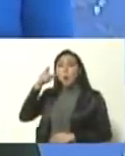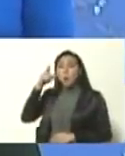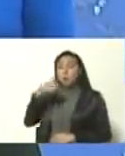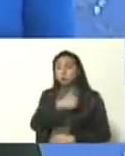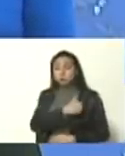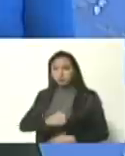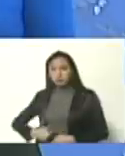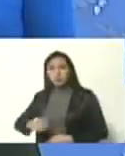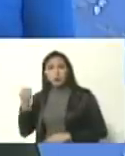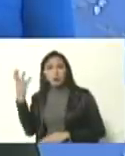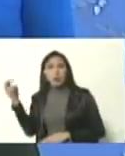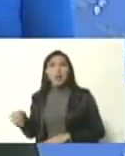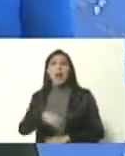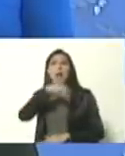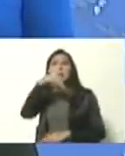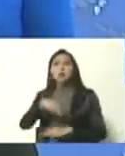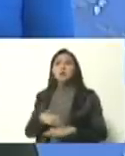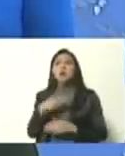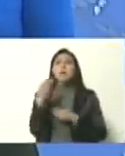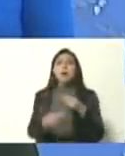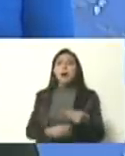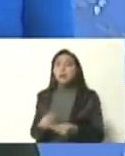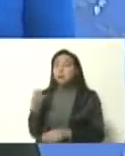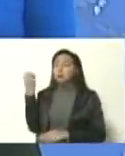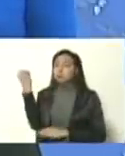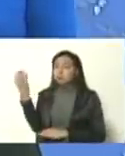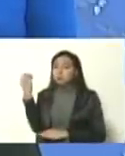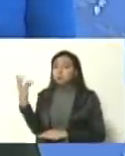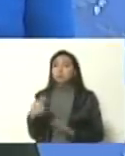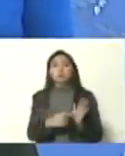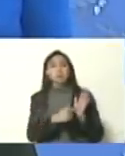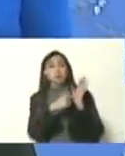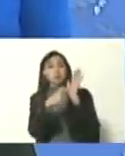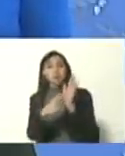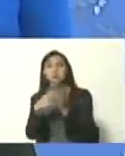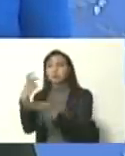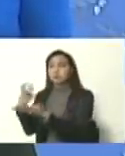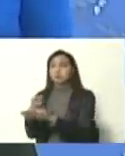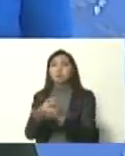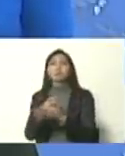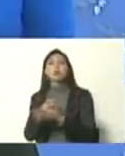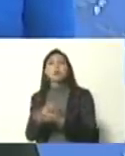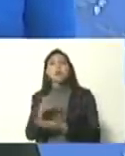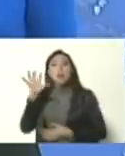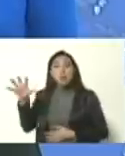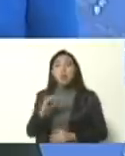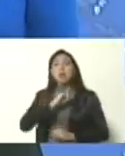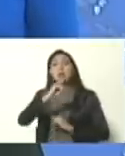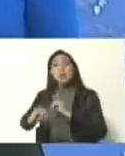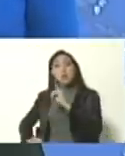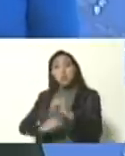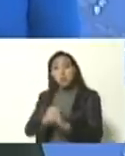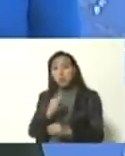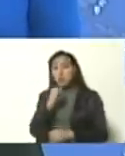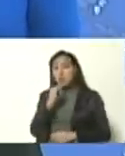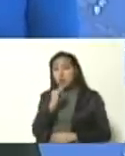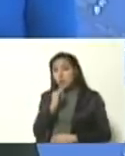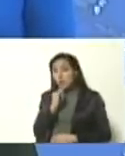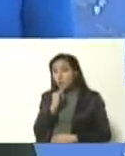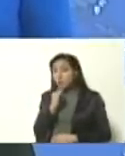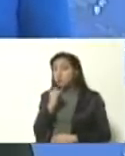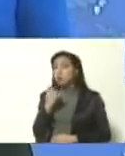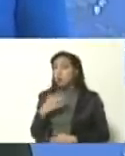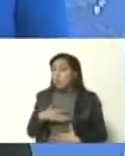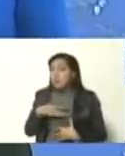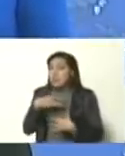presidente de la Asamblea Nacional, va a realizar una comparecencia ante medios nacionales e internacionales con información de